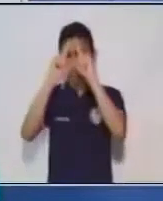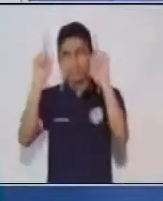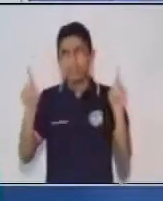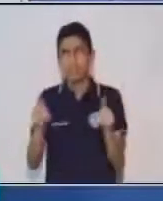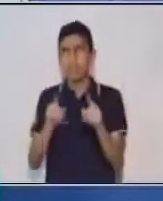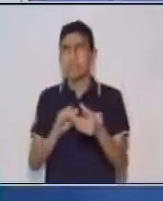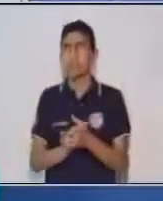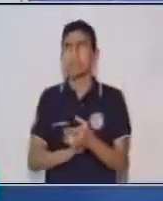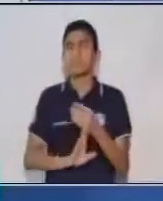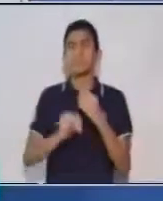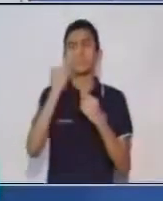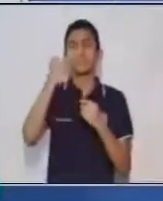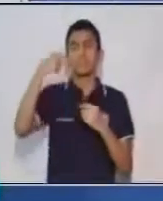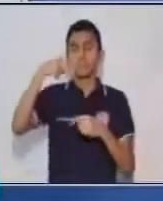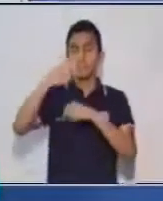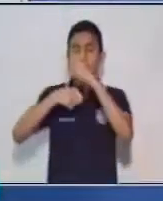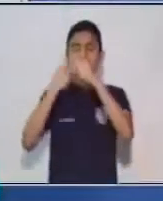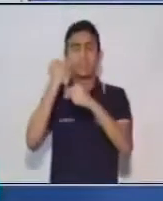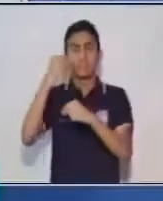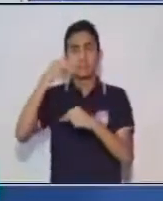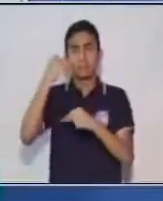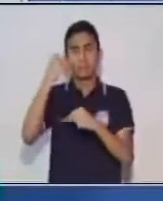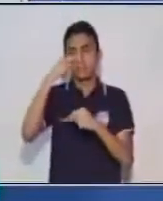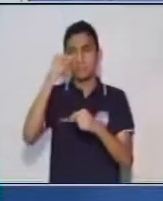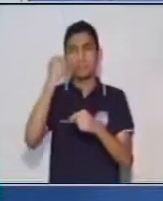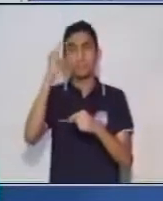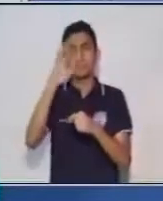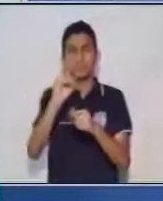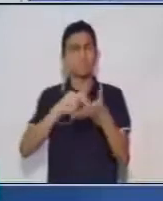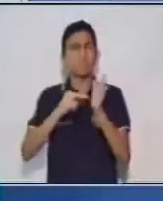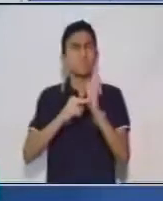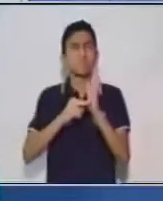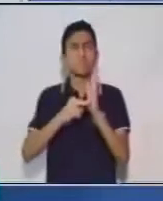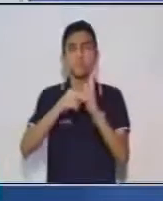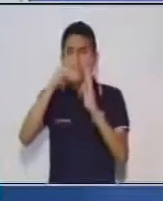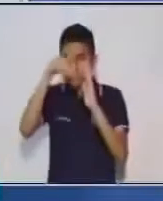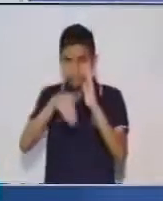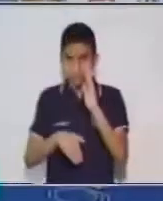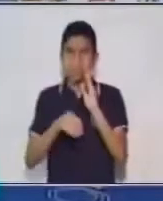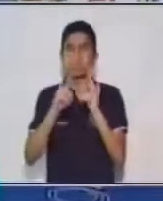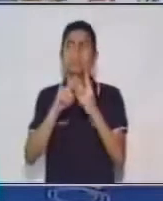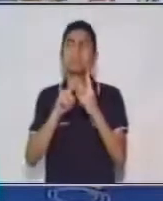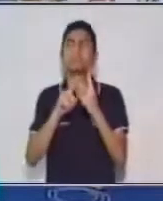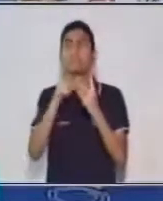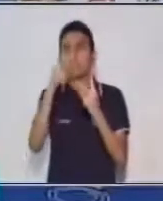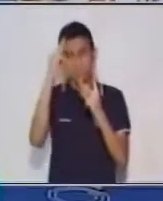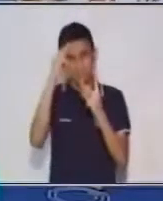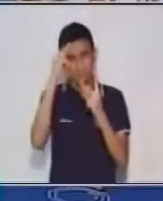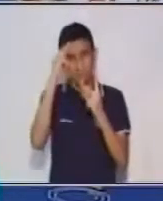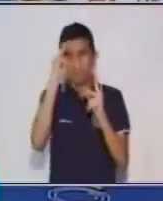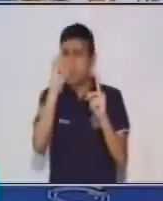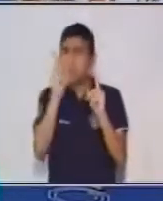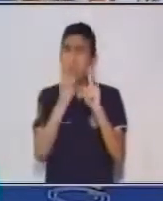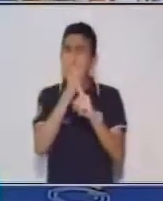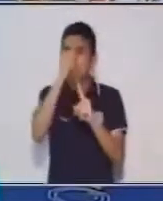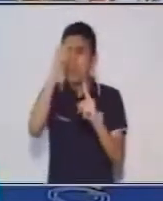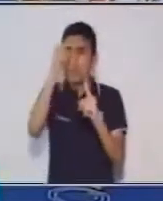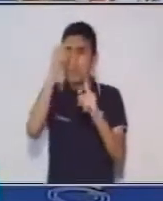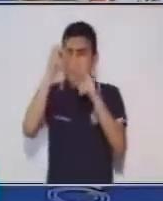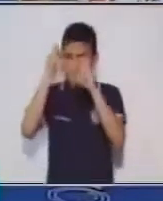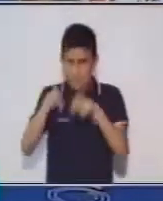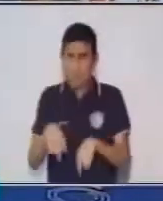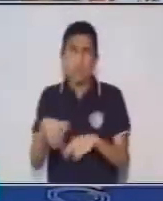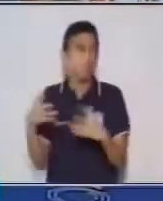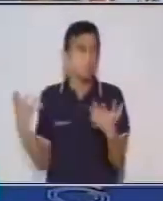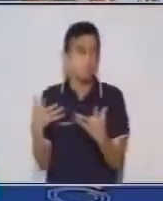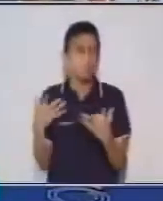Ahora conjuguémoslo del modo indicativo presente de la primera persona. ¿Cuál es la primera persona?